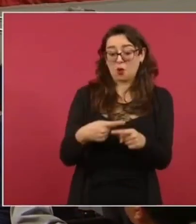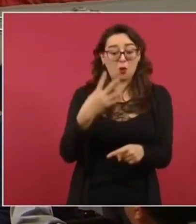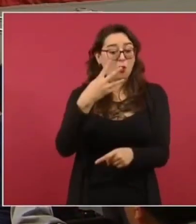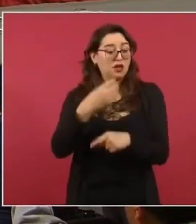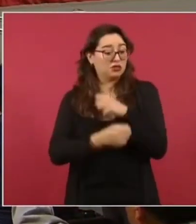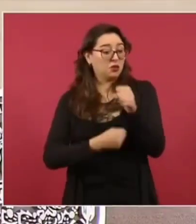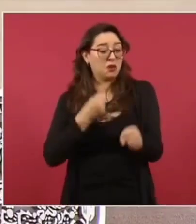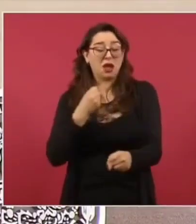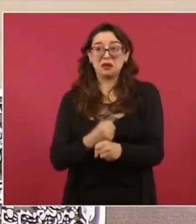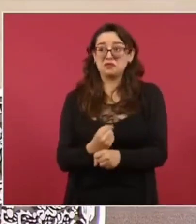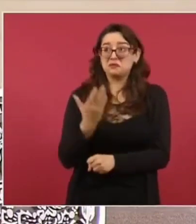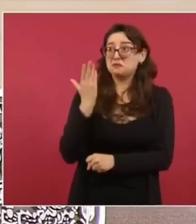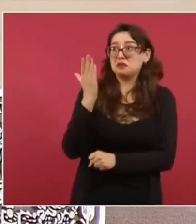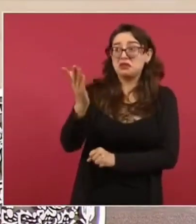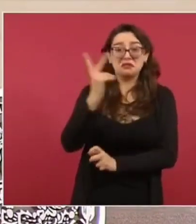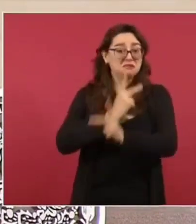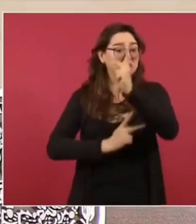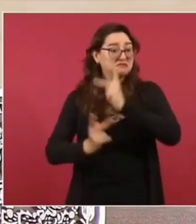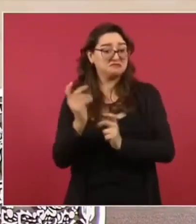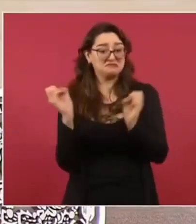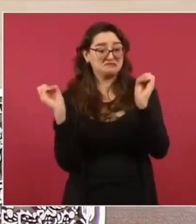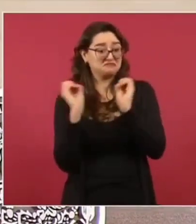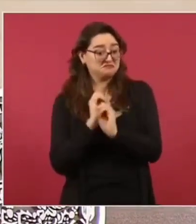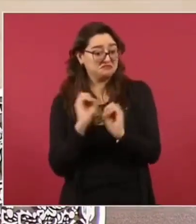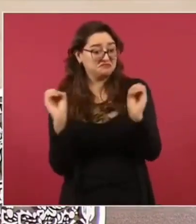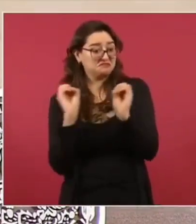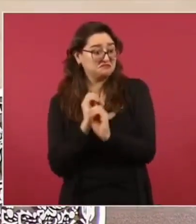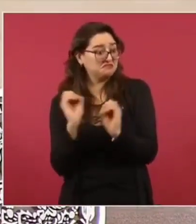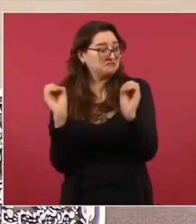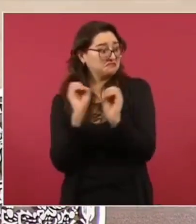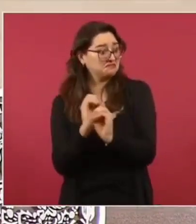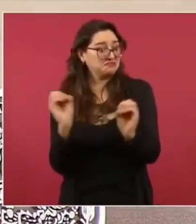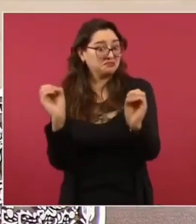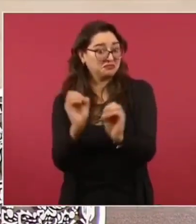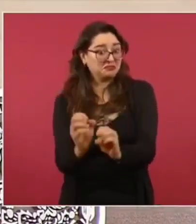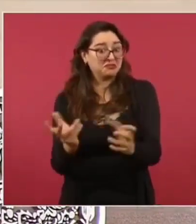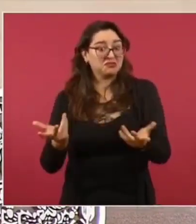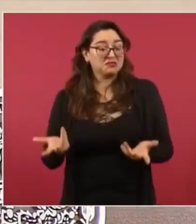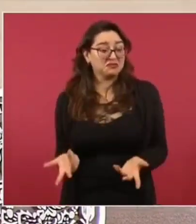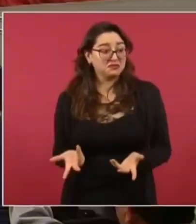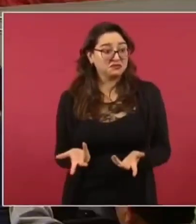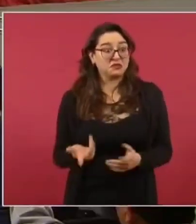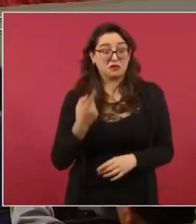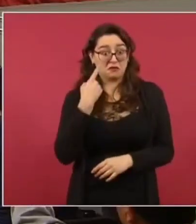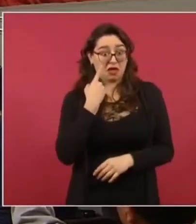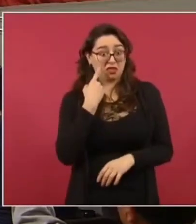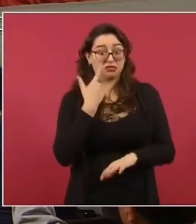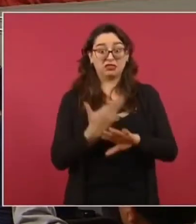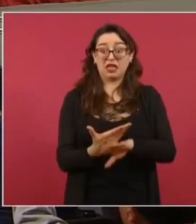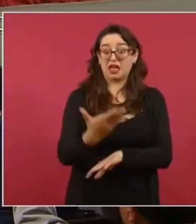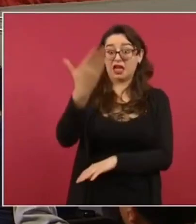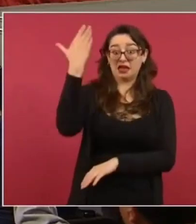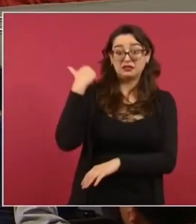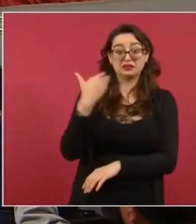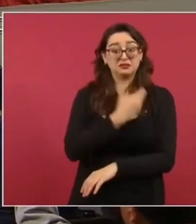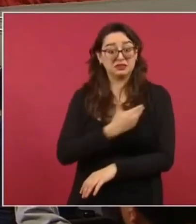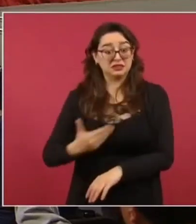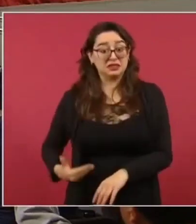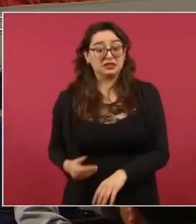en donde hubo un incremento de deuda, ustedes lo ven en la tercera columna, de